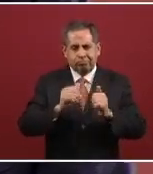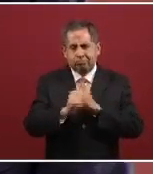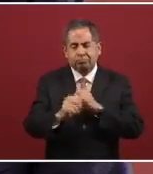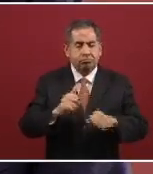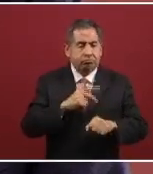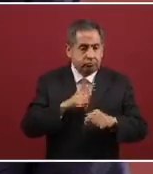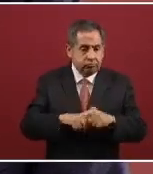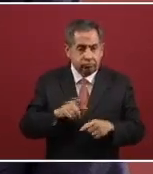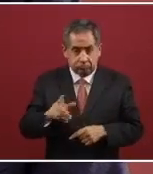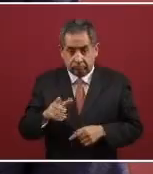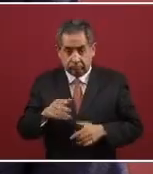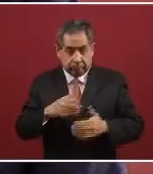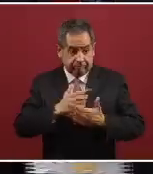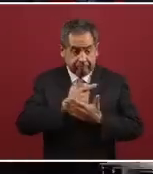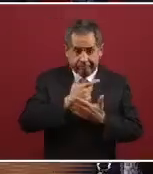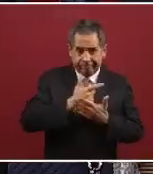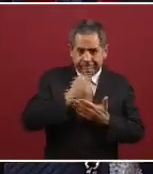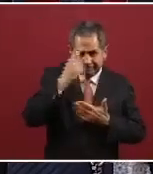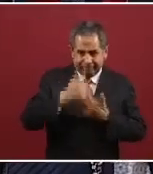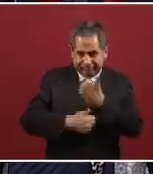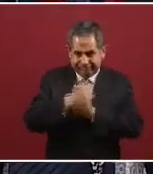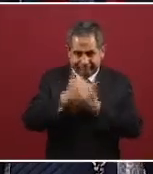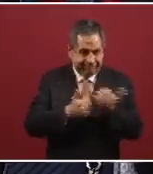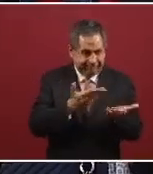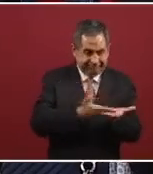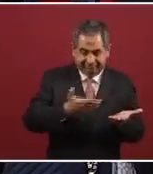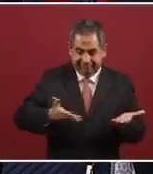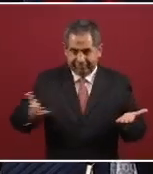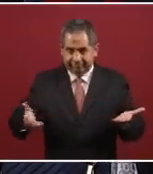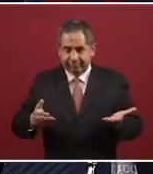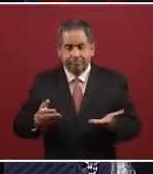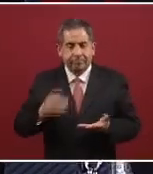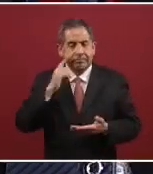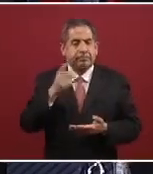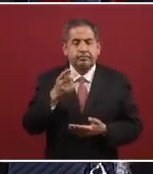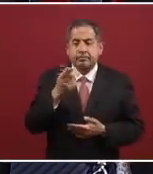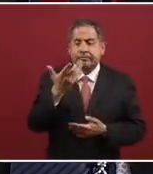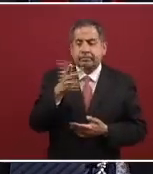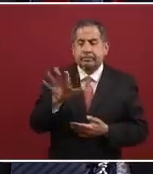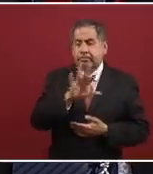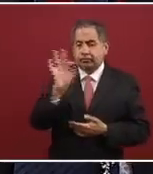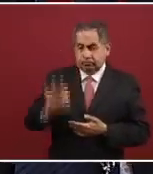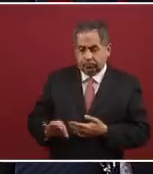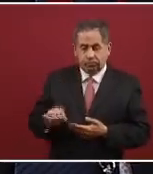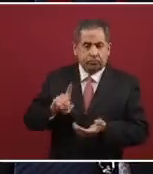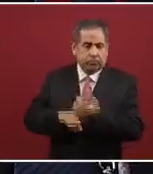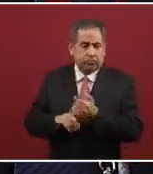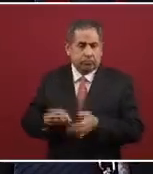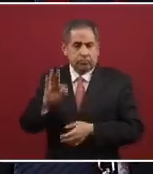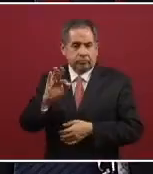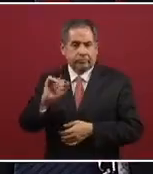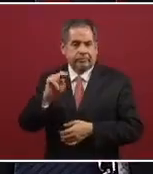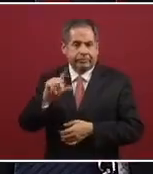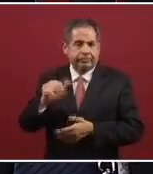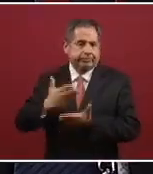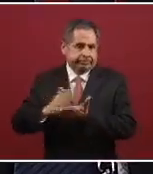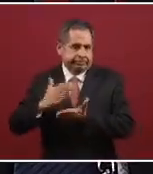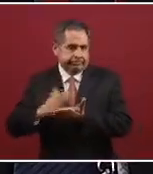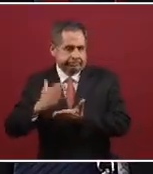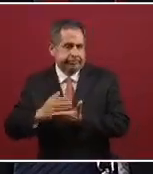se entra a este proceso de licitación, se exige una fianza del 10%, ¿sí?, que